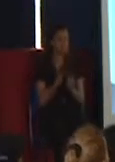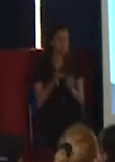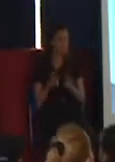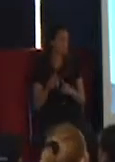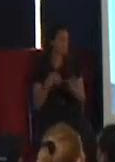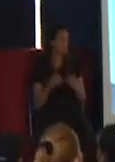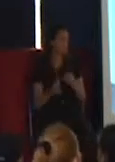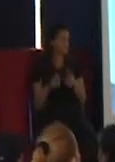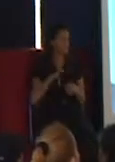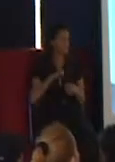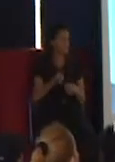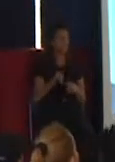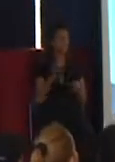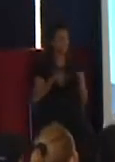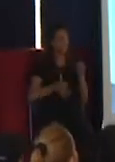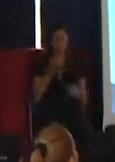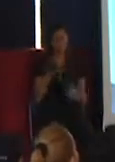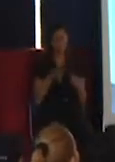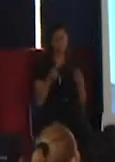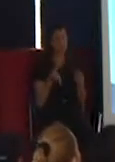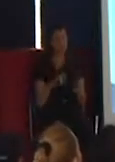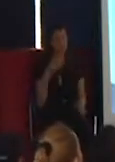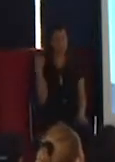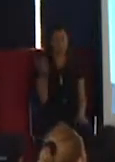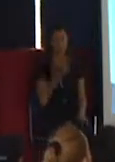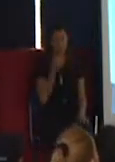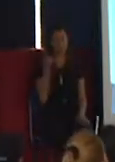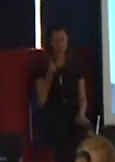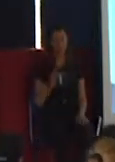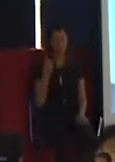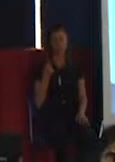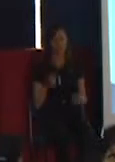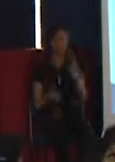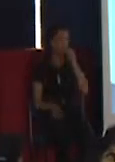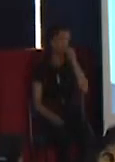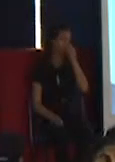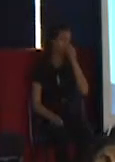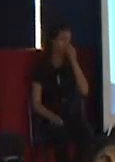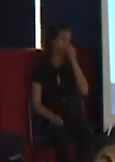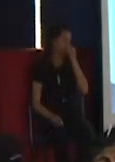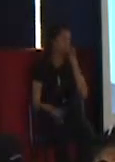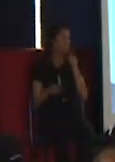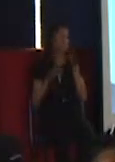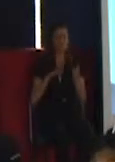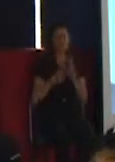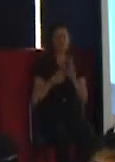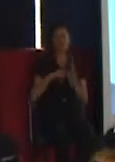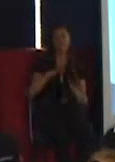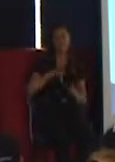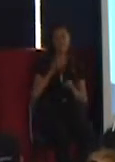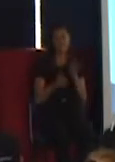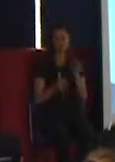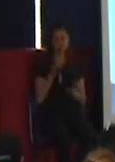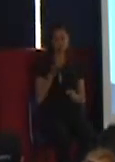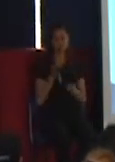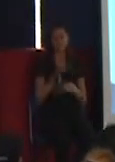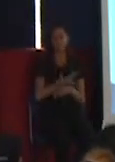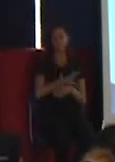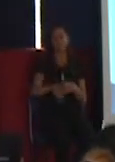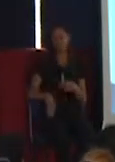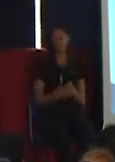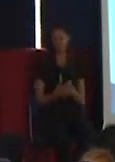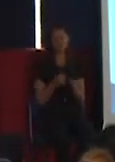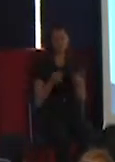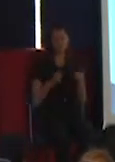el derecho a la justicia de una manera rápida y general, ¿sí? ¿Qué quiere decir el derecho a la justicia? Todos tenemos el acceso a